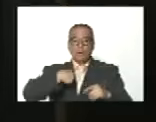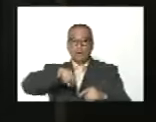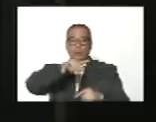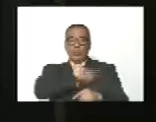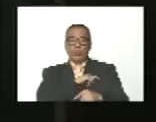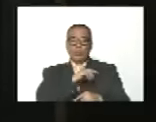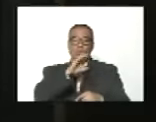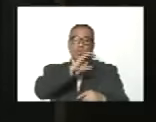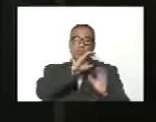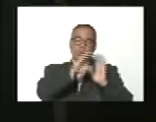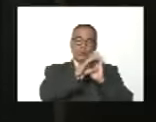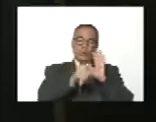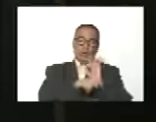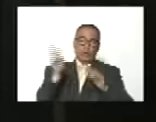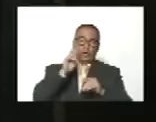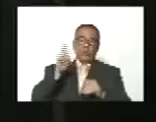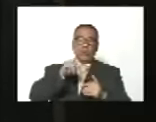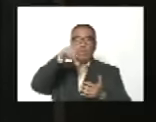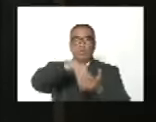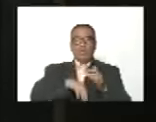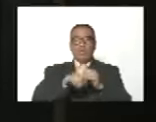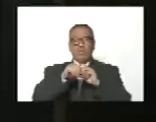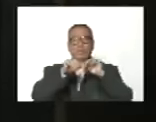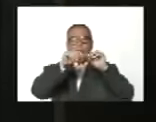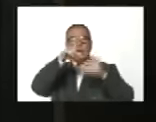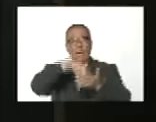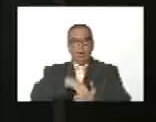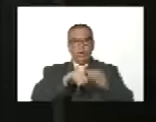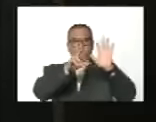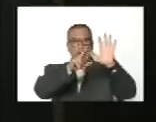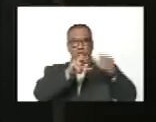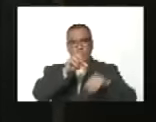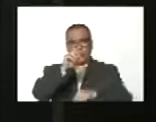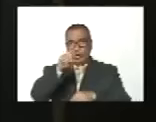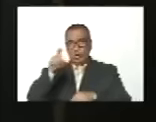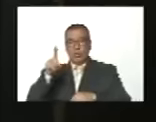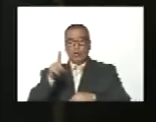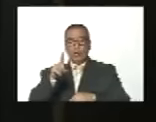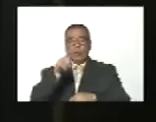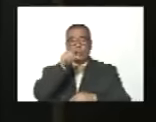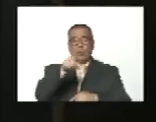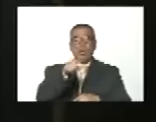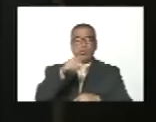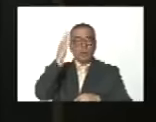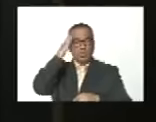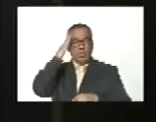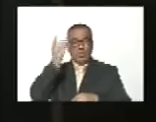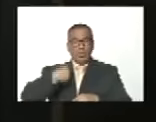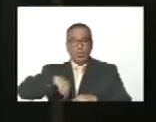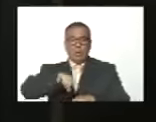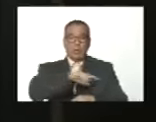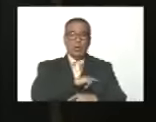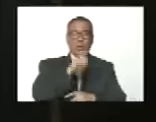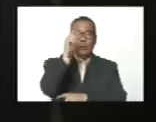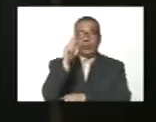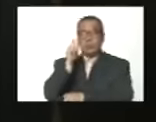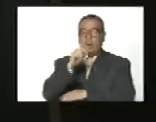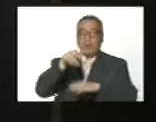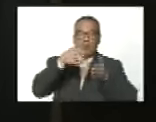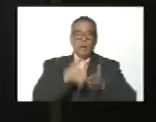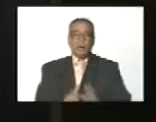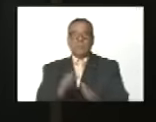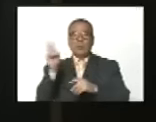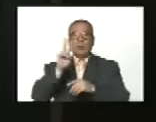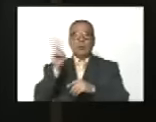nuestra constitución venezolana de 1811. De modo que, como es sabido, en nuestra tribuna parlamentaria nació